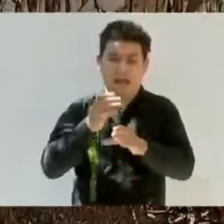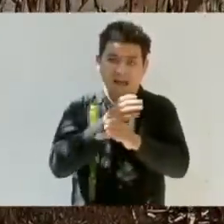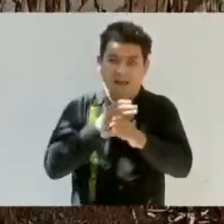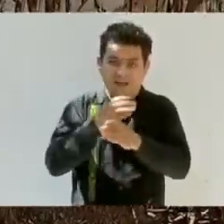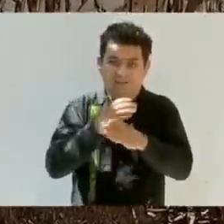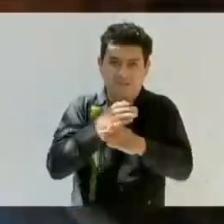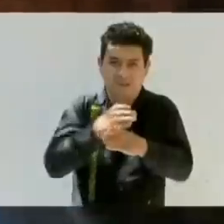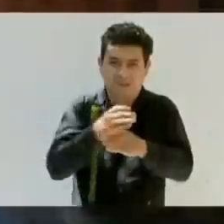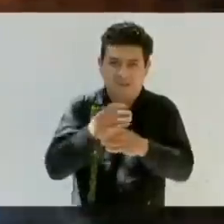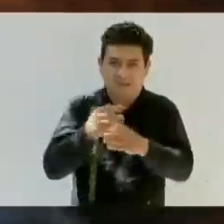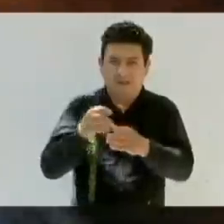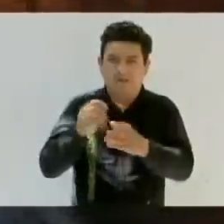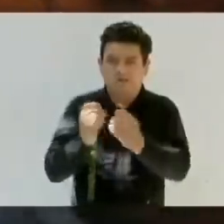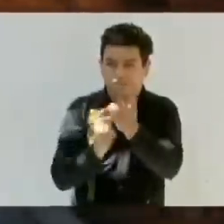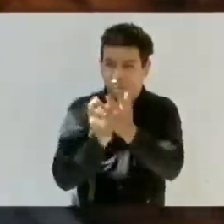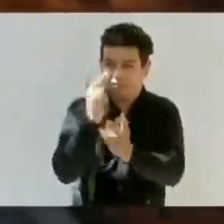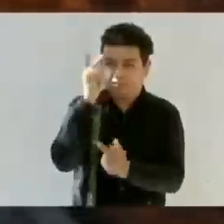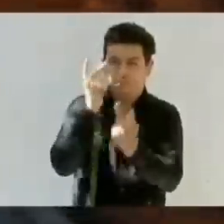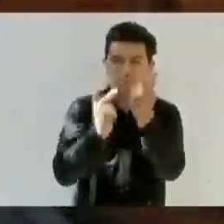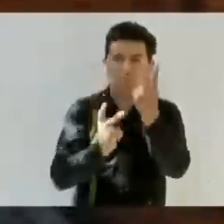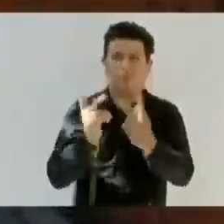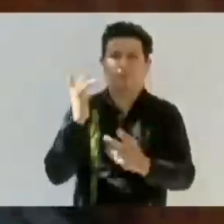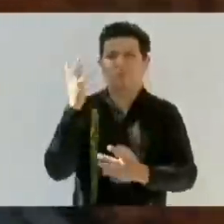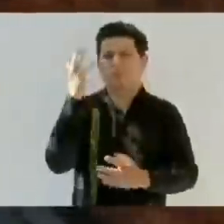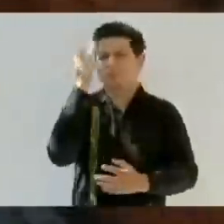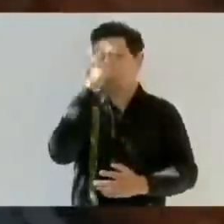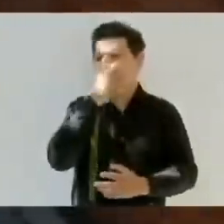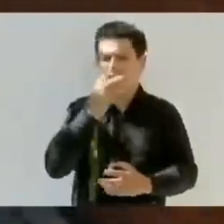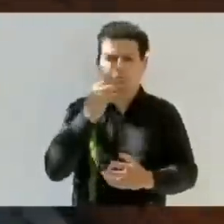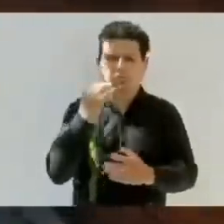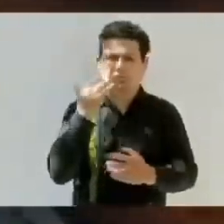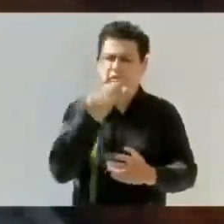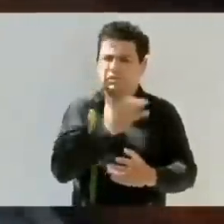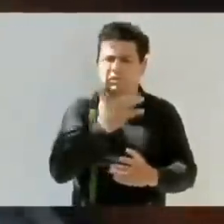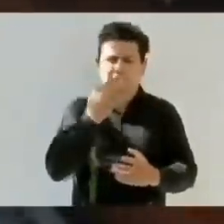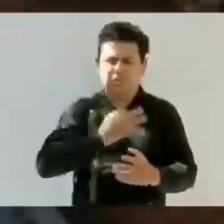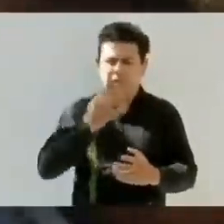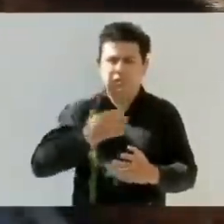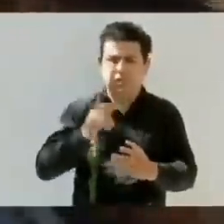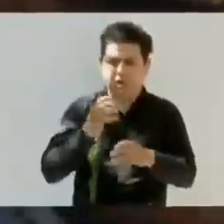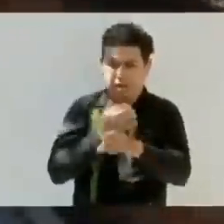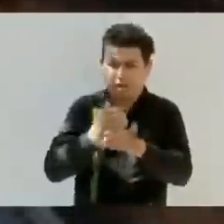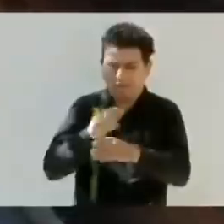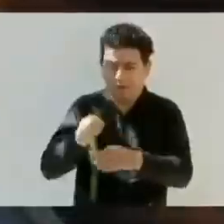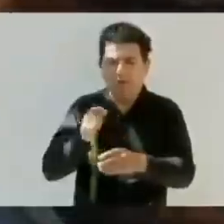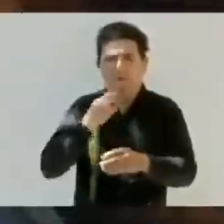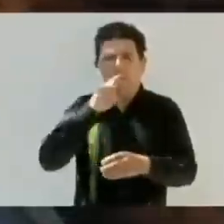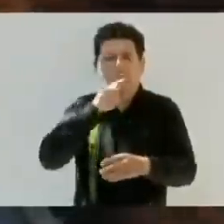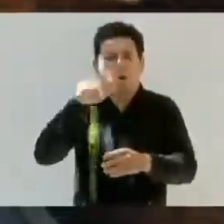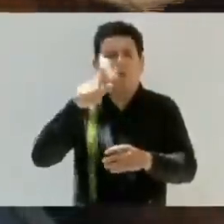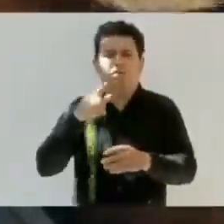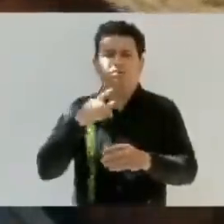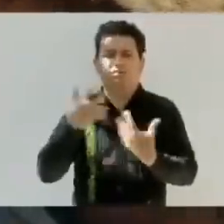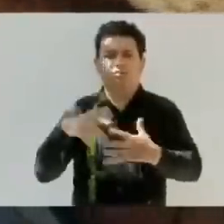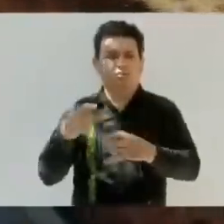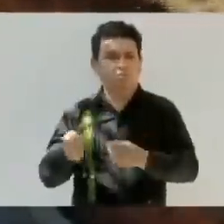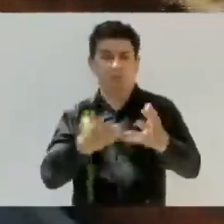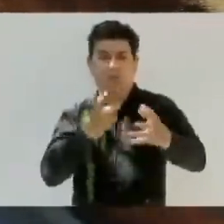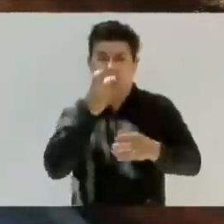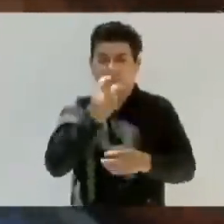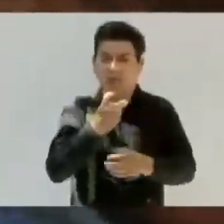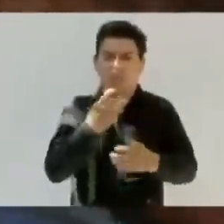de concreto hechos por la gente, por las mismas comunidades. Pero el dato